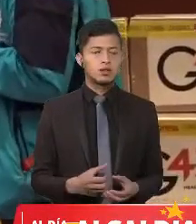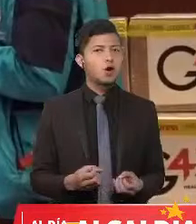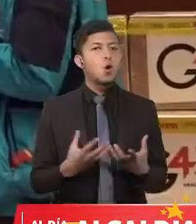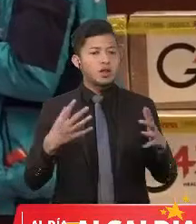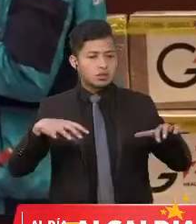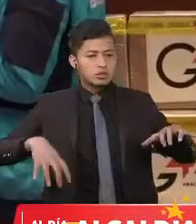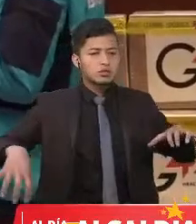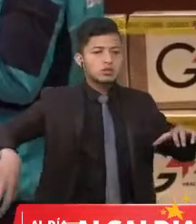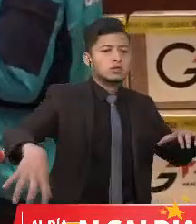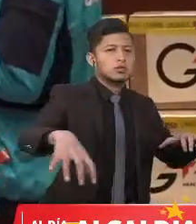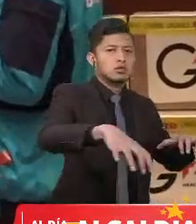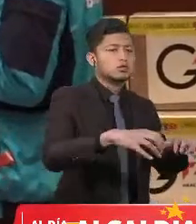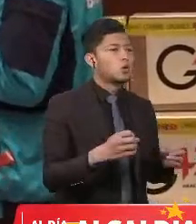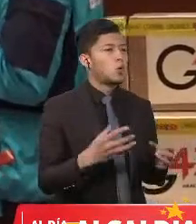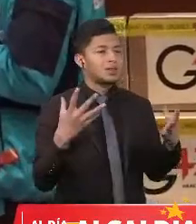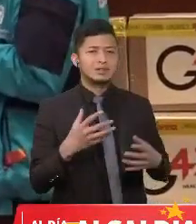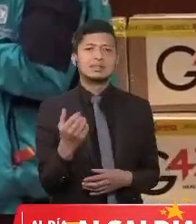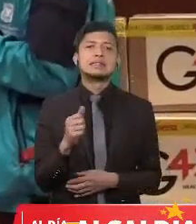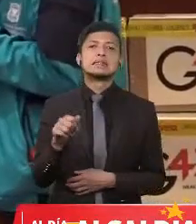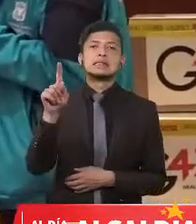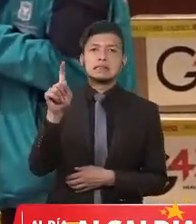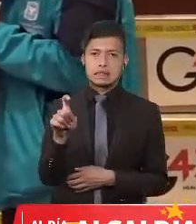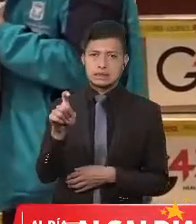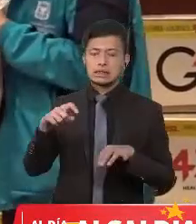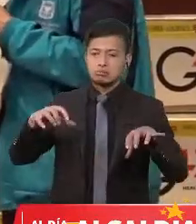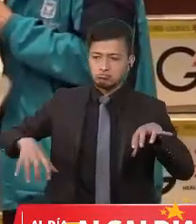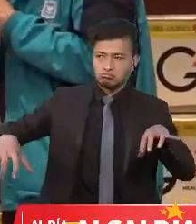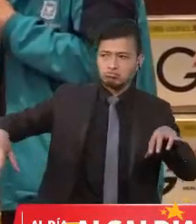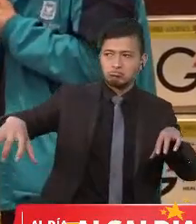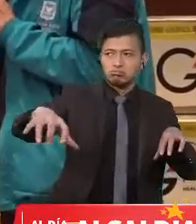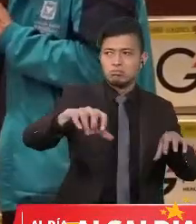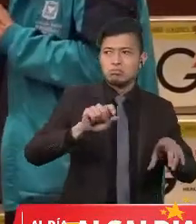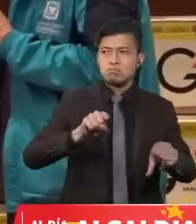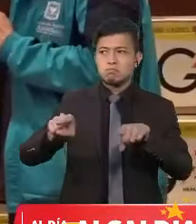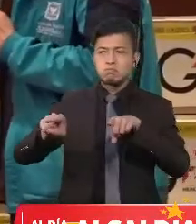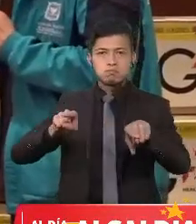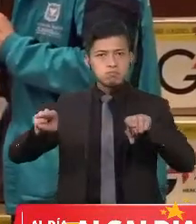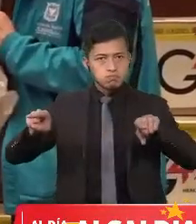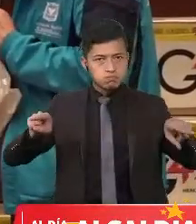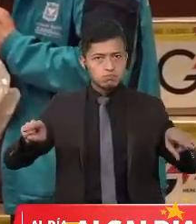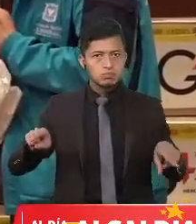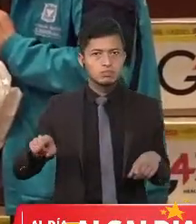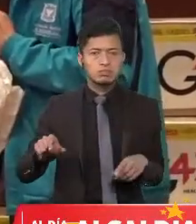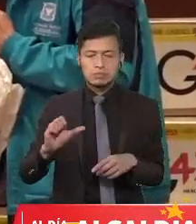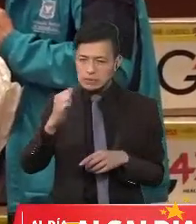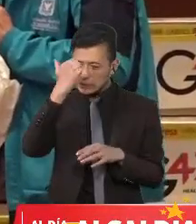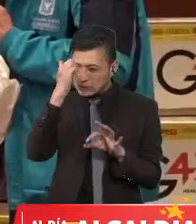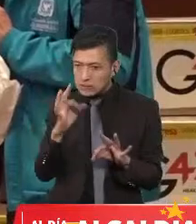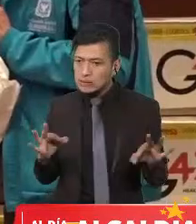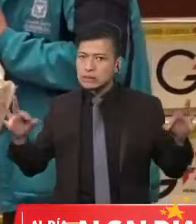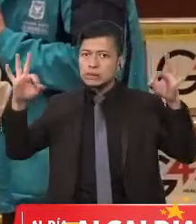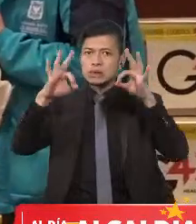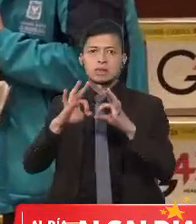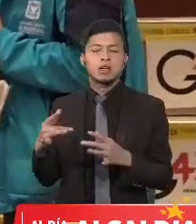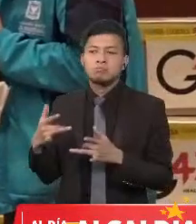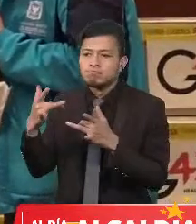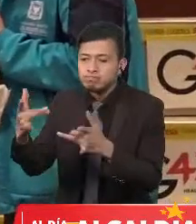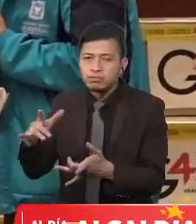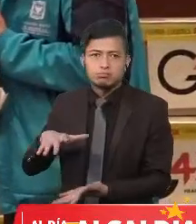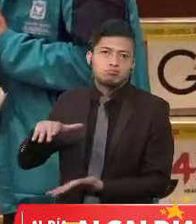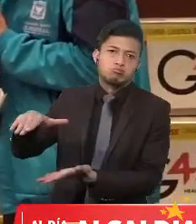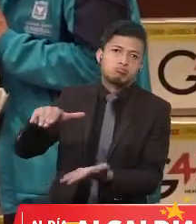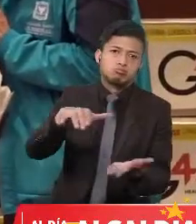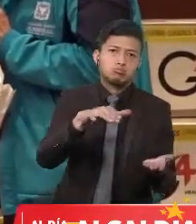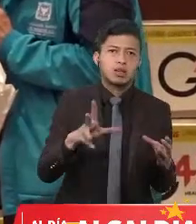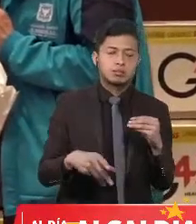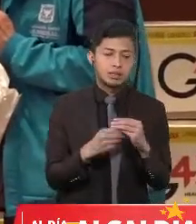Esto a 16 instituciones que tenemos en este momento priorizadas. Y equipos de